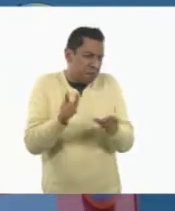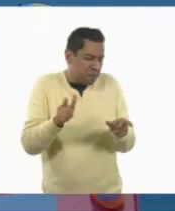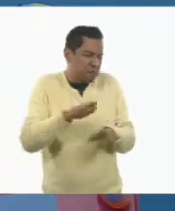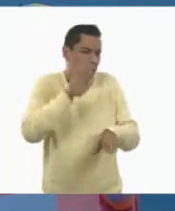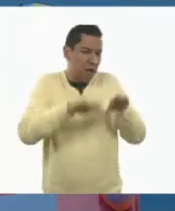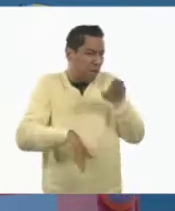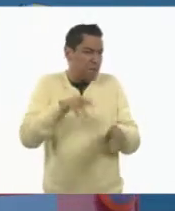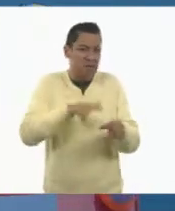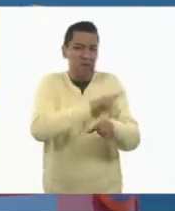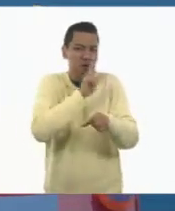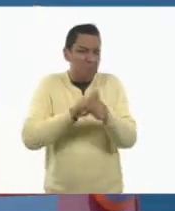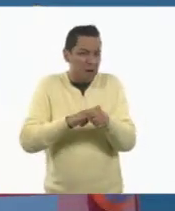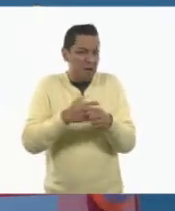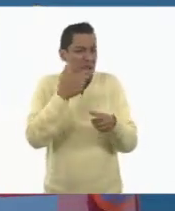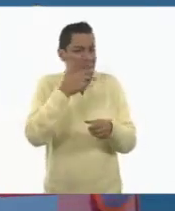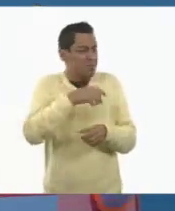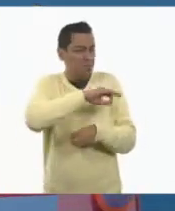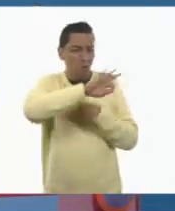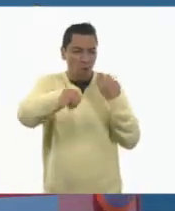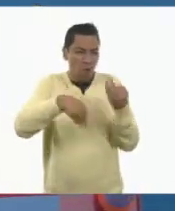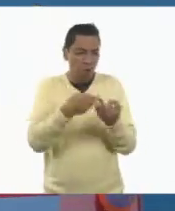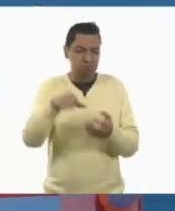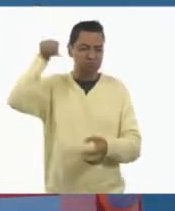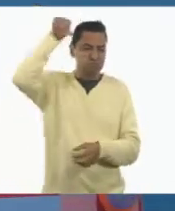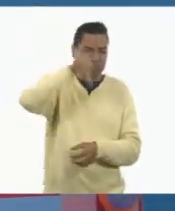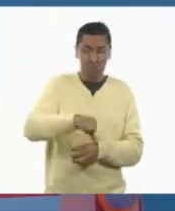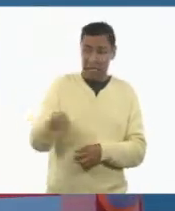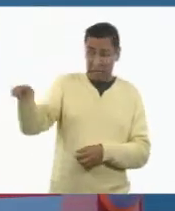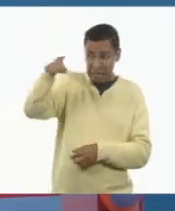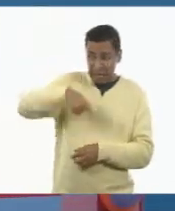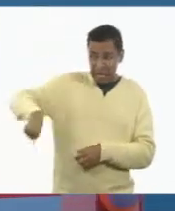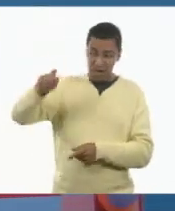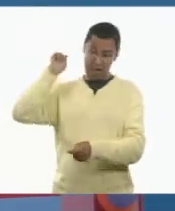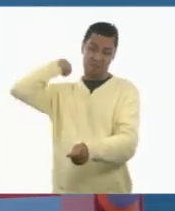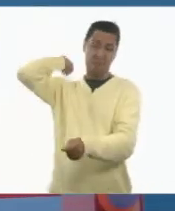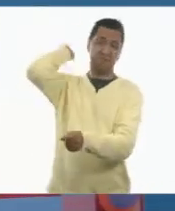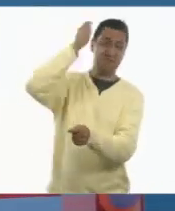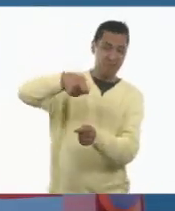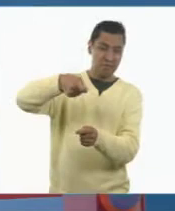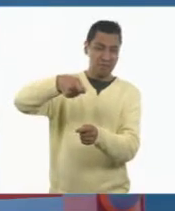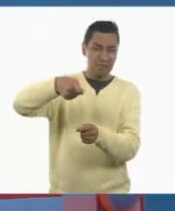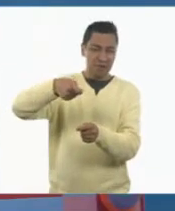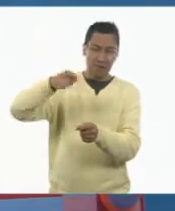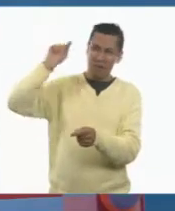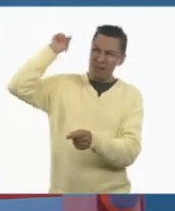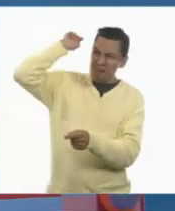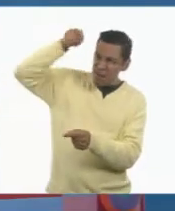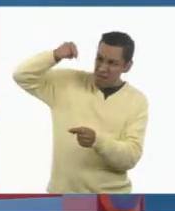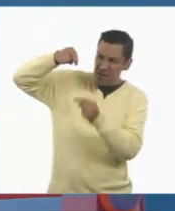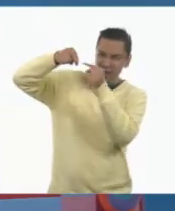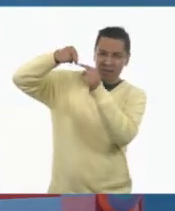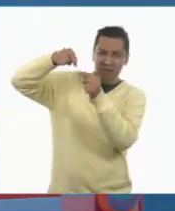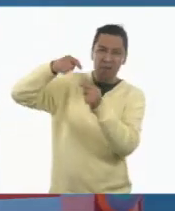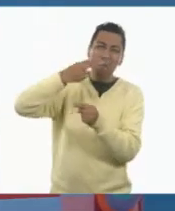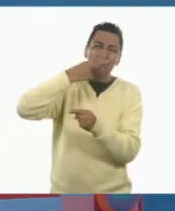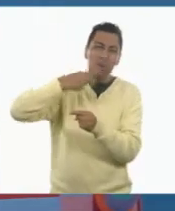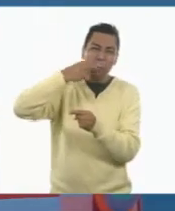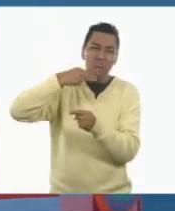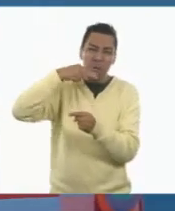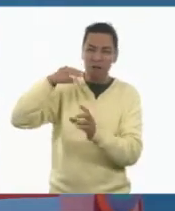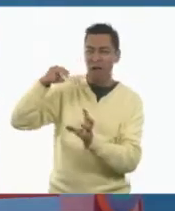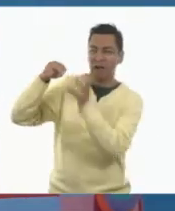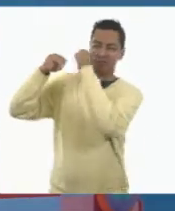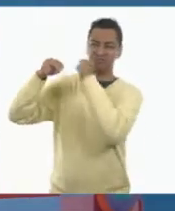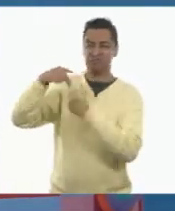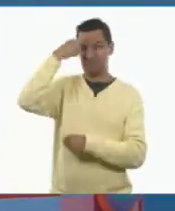en que uno tiene el estómago vacío y esos hombres que vienen al remanso ponen golosinas en el anzuelo. ¡Calla